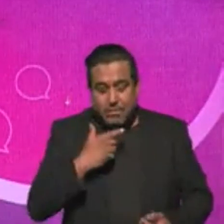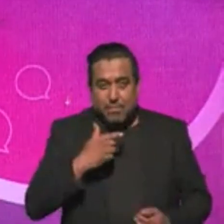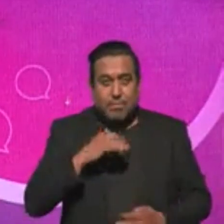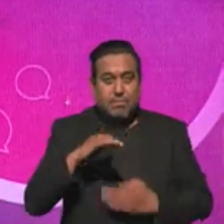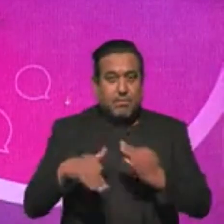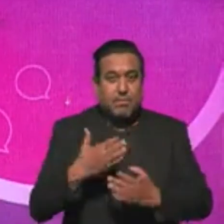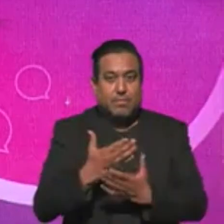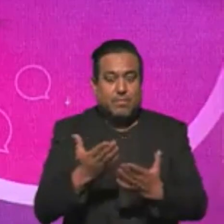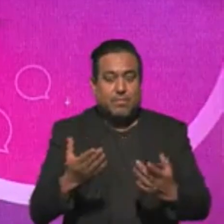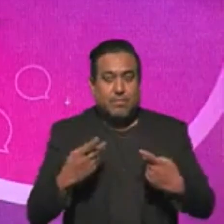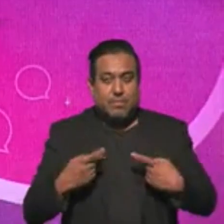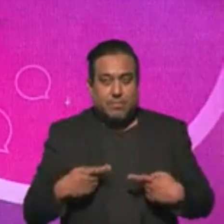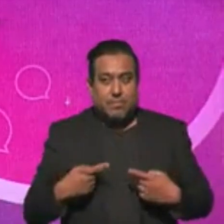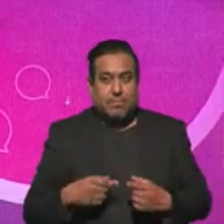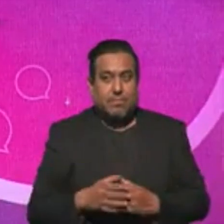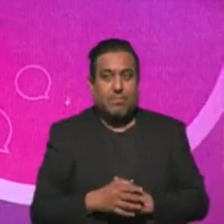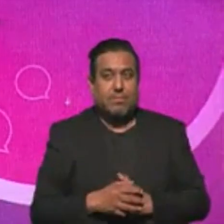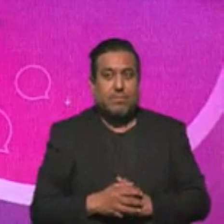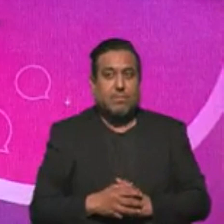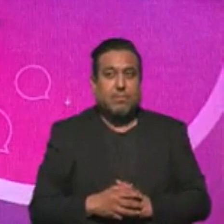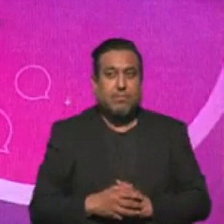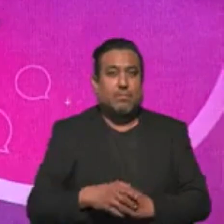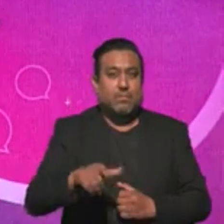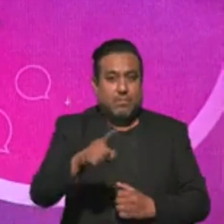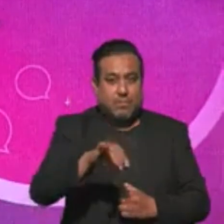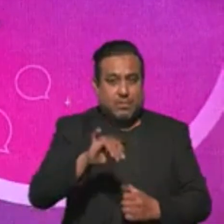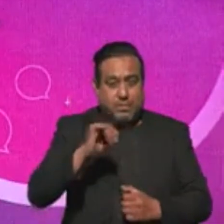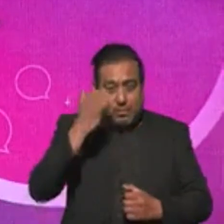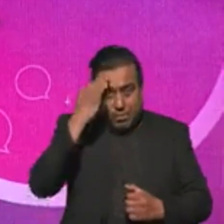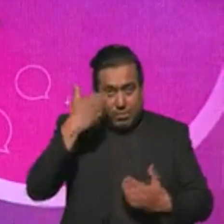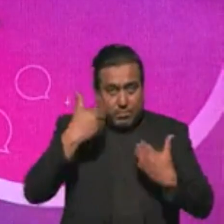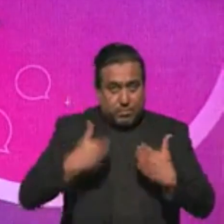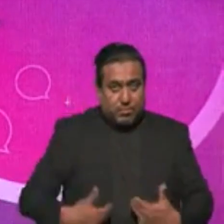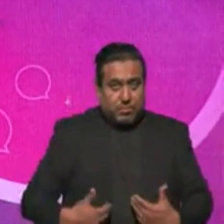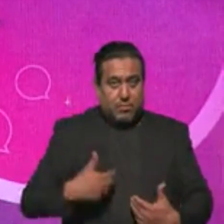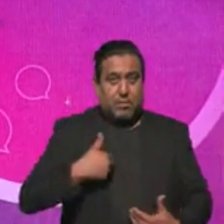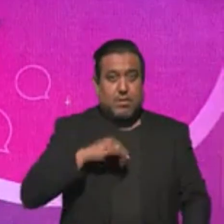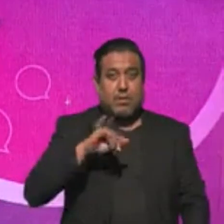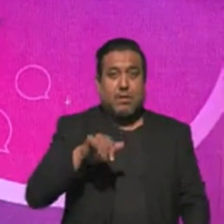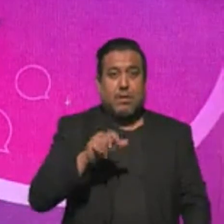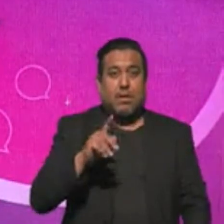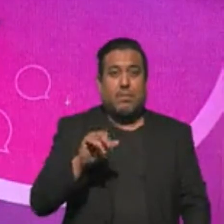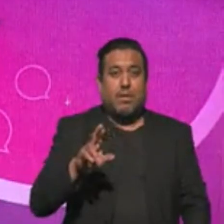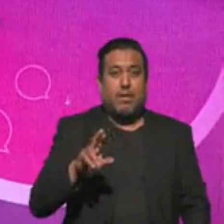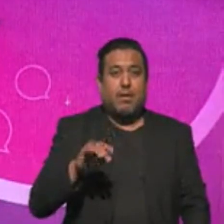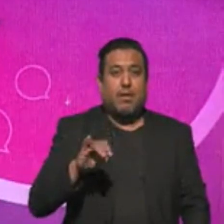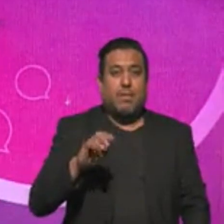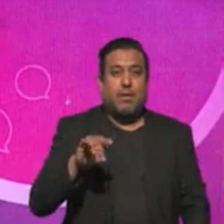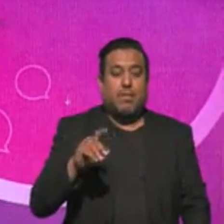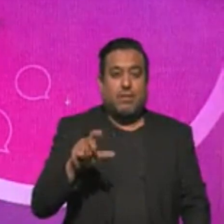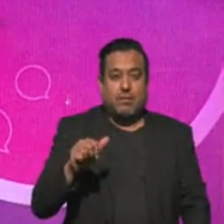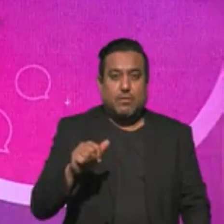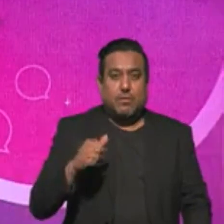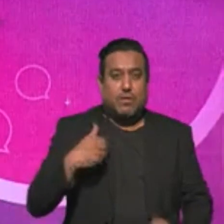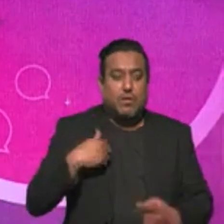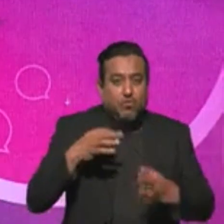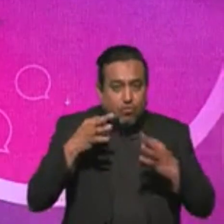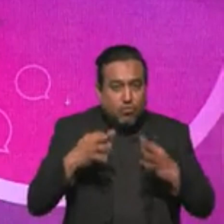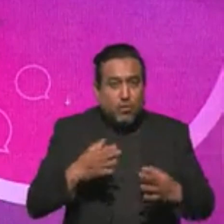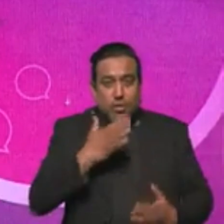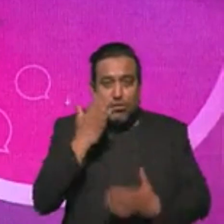a todos muchos de ustedes me conocen soy Javier mendosa soy Lince de